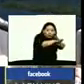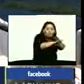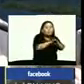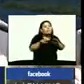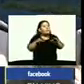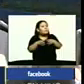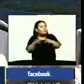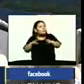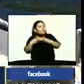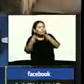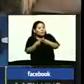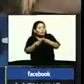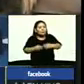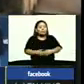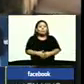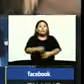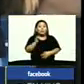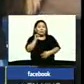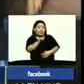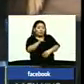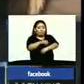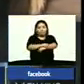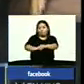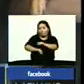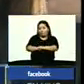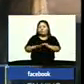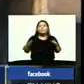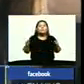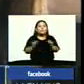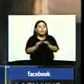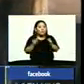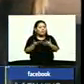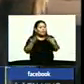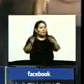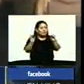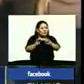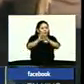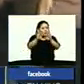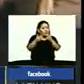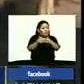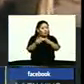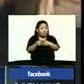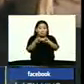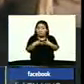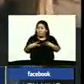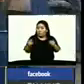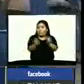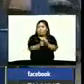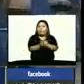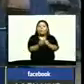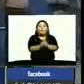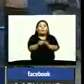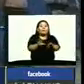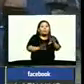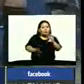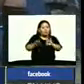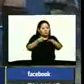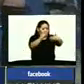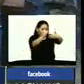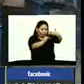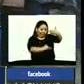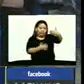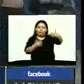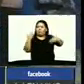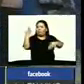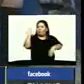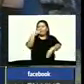terroristas y receptación. Con estas capturas, también se logra esclarecer varios casos, ya que algunos de los detenidos eran reclamados por